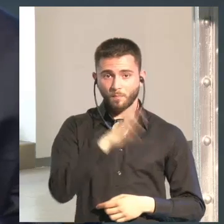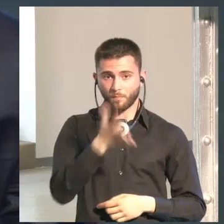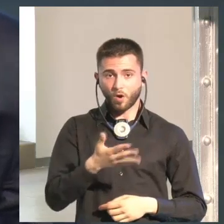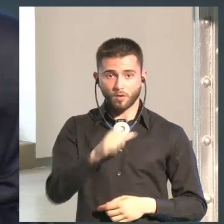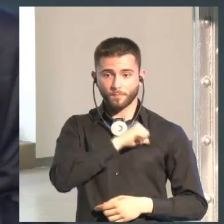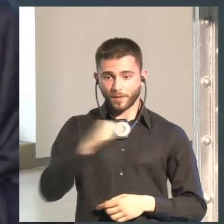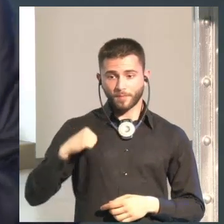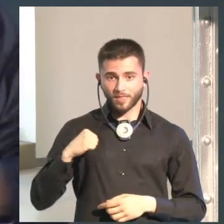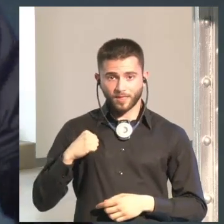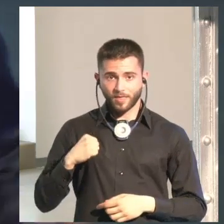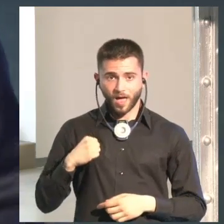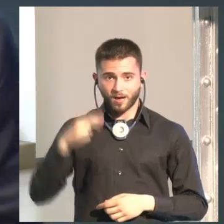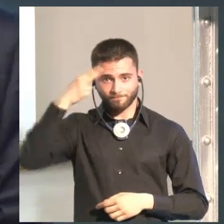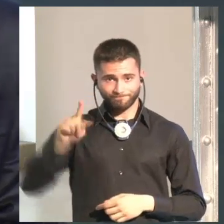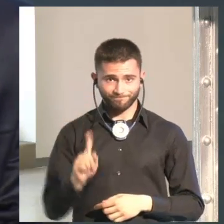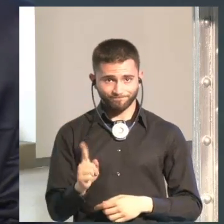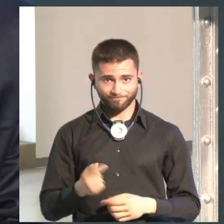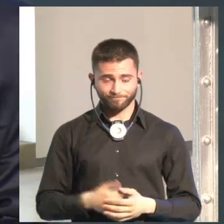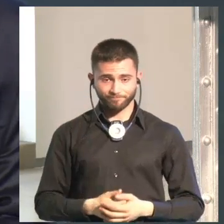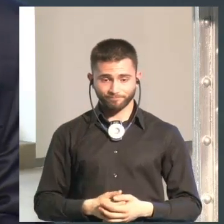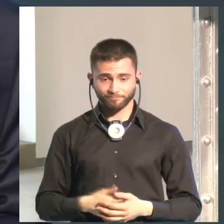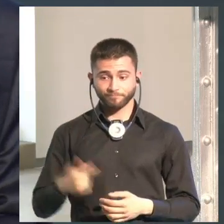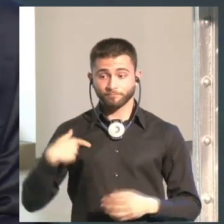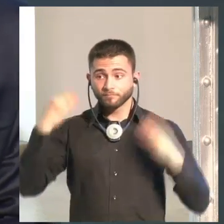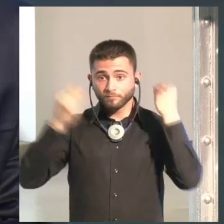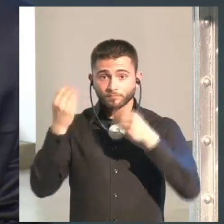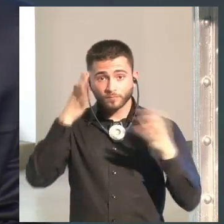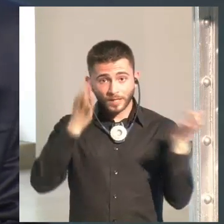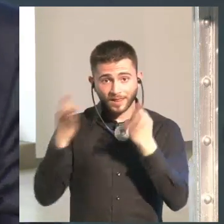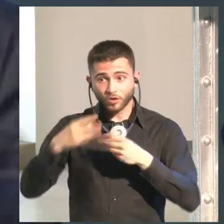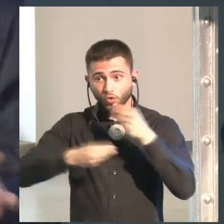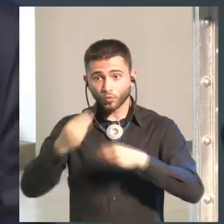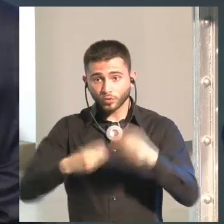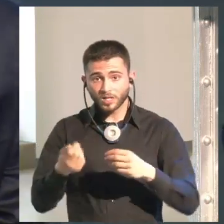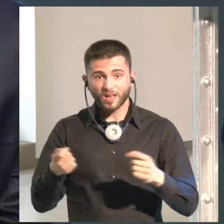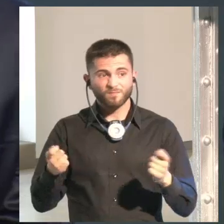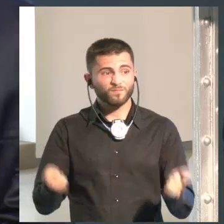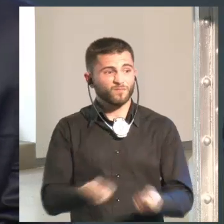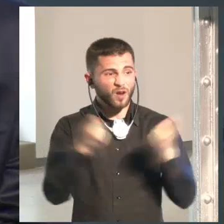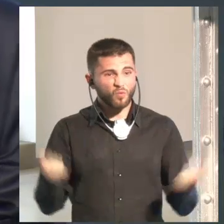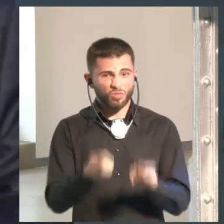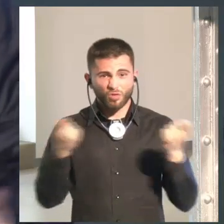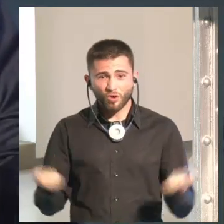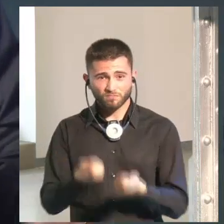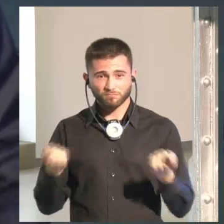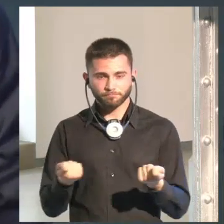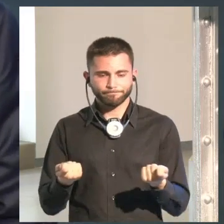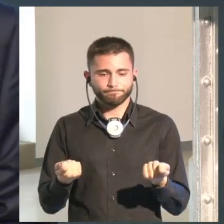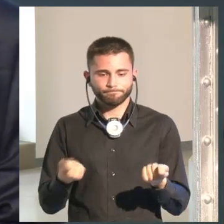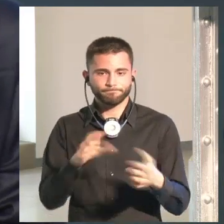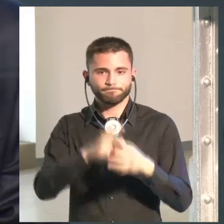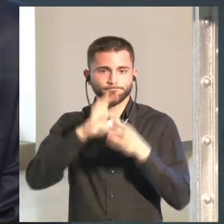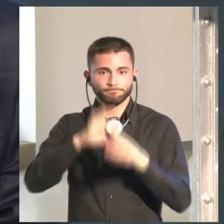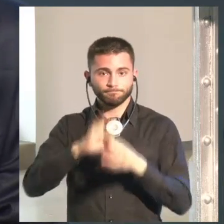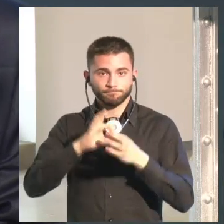privacidad. Yo diría que el menos grave de todos es que utilicen mis datos para ofrecerme anuncios focalizados, pero quizás el día de